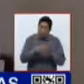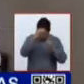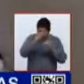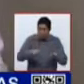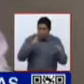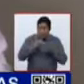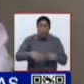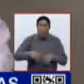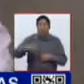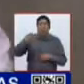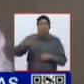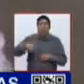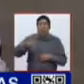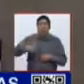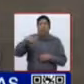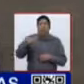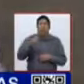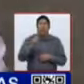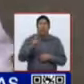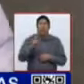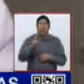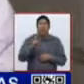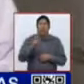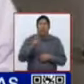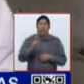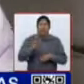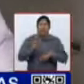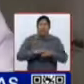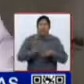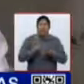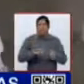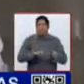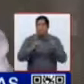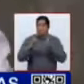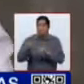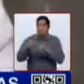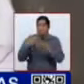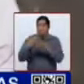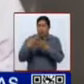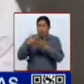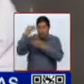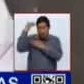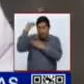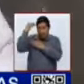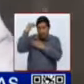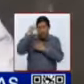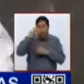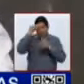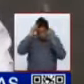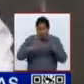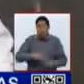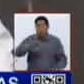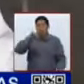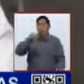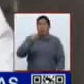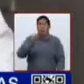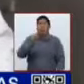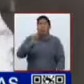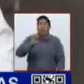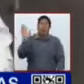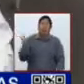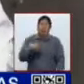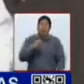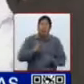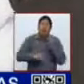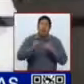El juez Roberto Parada determinó enviar con detención preventiva a la cárcel de Palmasola al profesor Josué Sosa, imputado por el